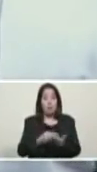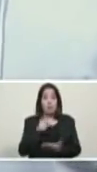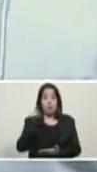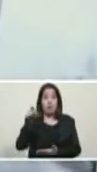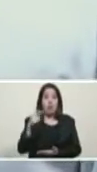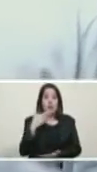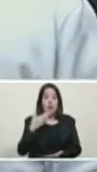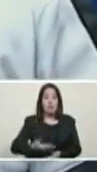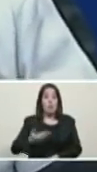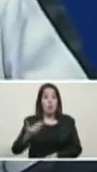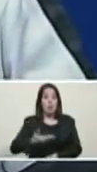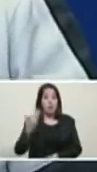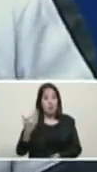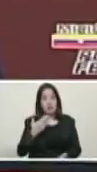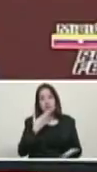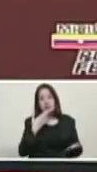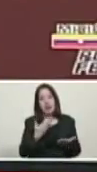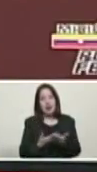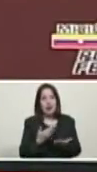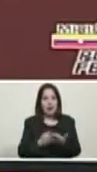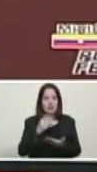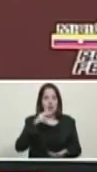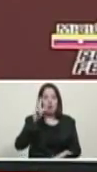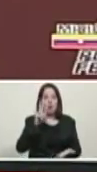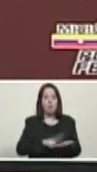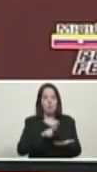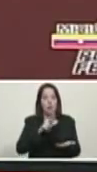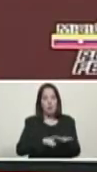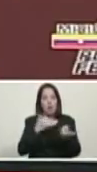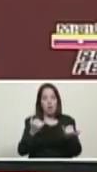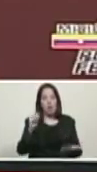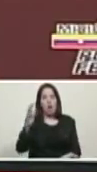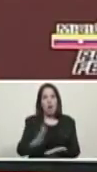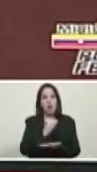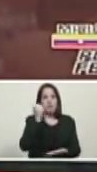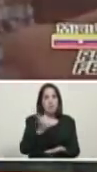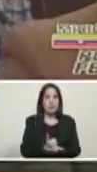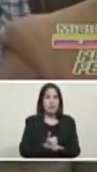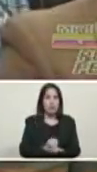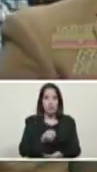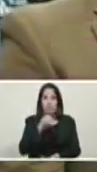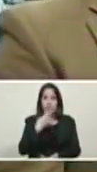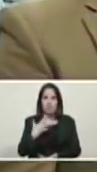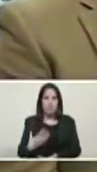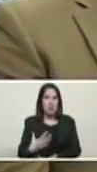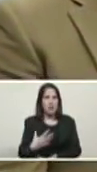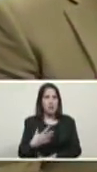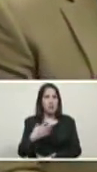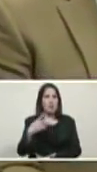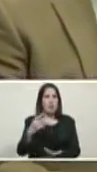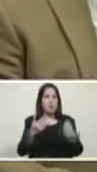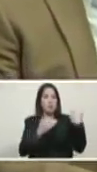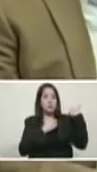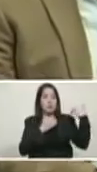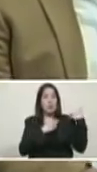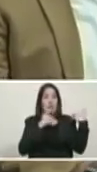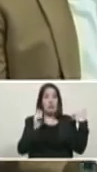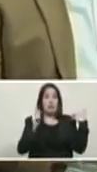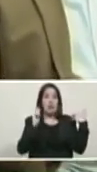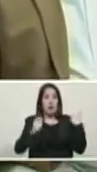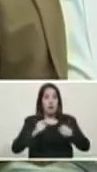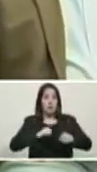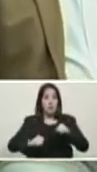pacificación del país muchas gracias presidenta cumple acb amén qué bonita tarea cumple mimo y el movimiento por la paz y la